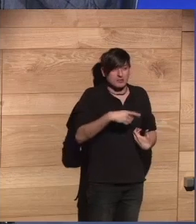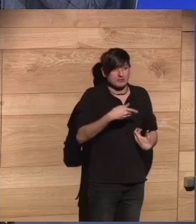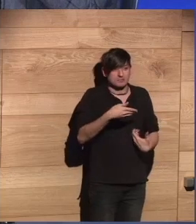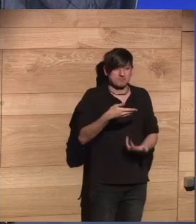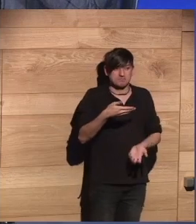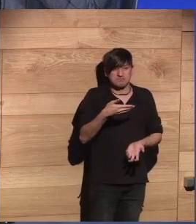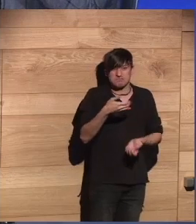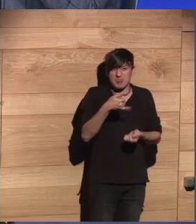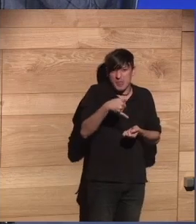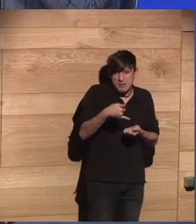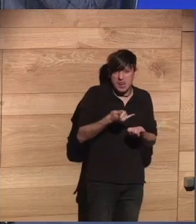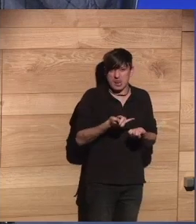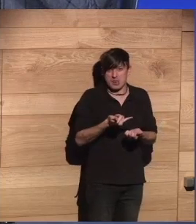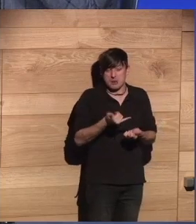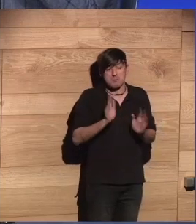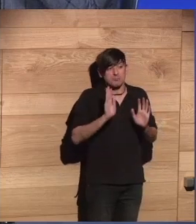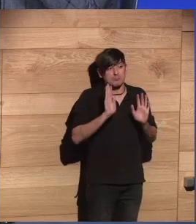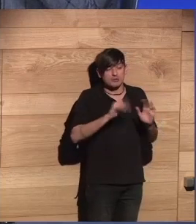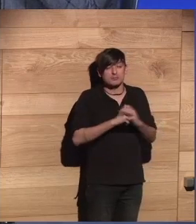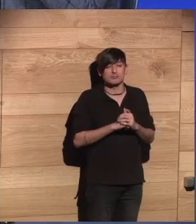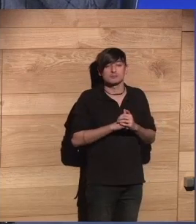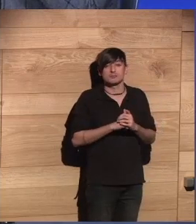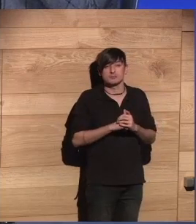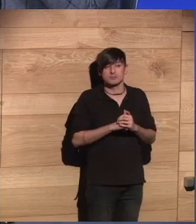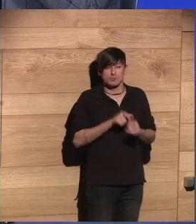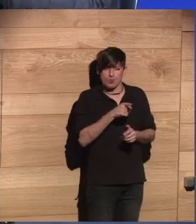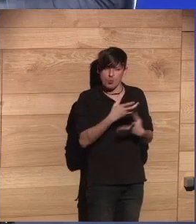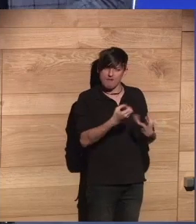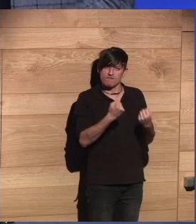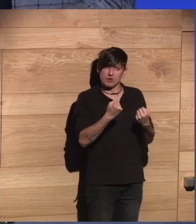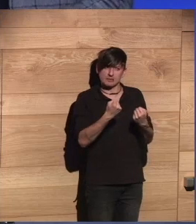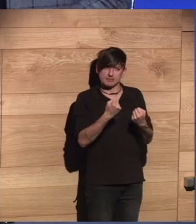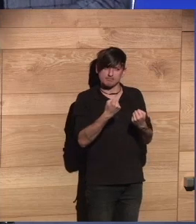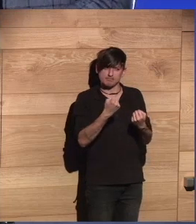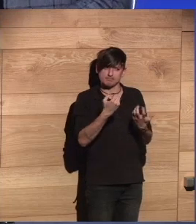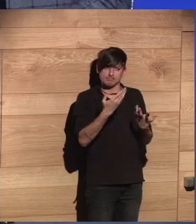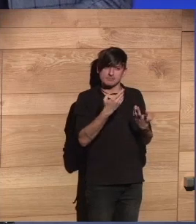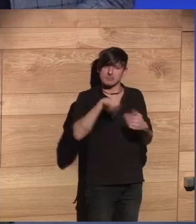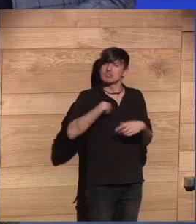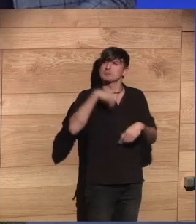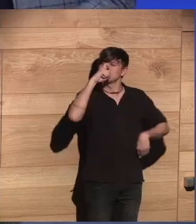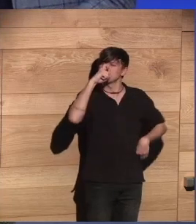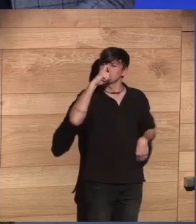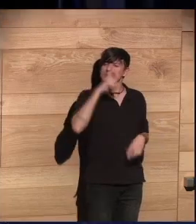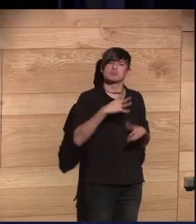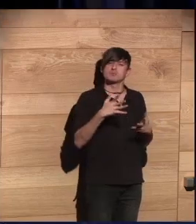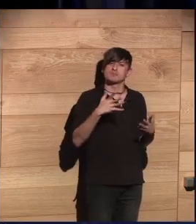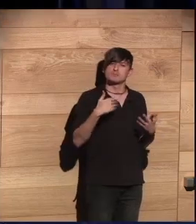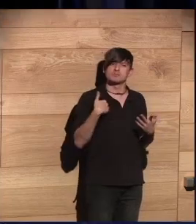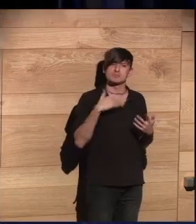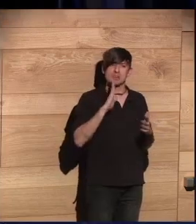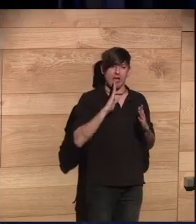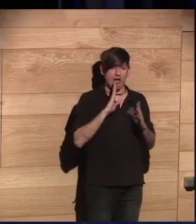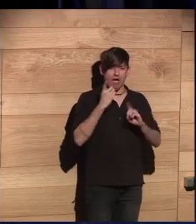bastante apocada, pero que sin embargo tenía una fuerza. A mí me recordó enseguida, cuando